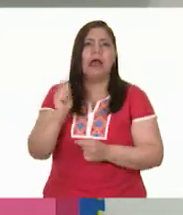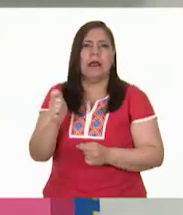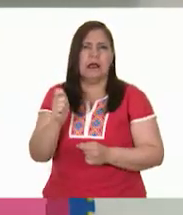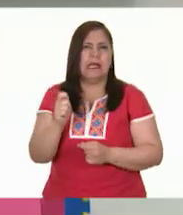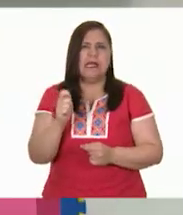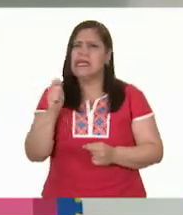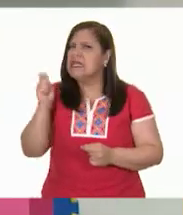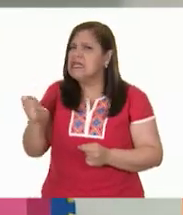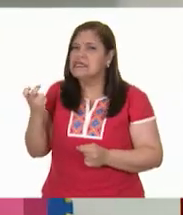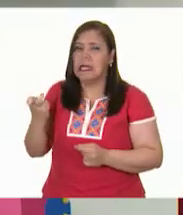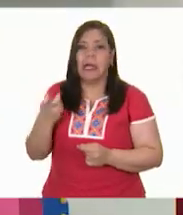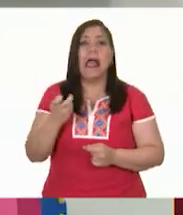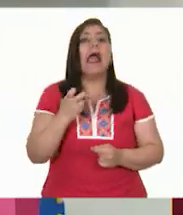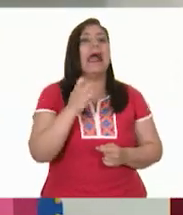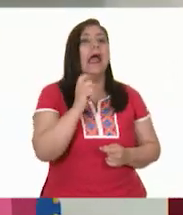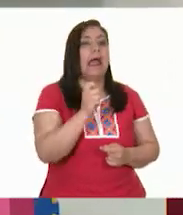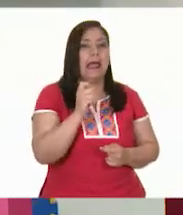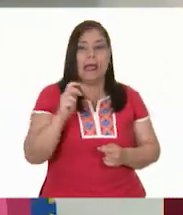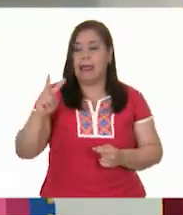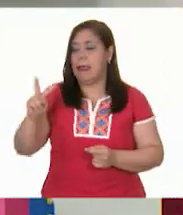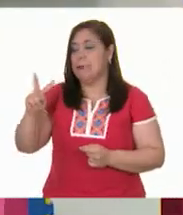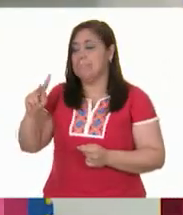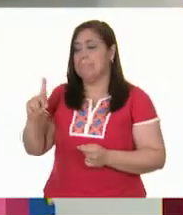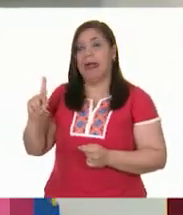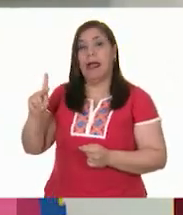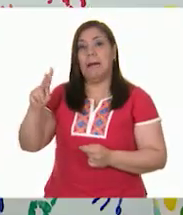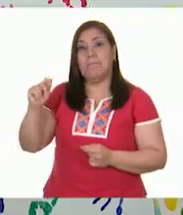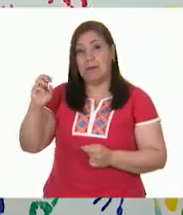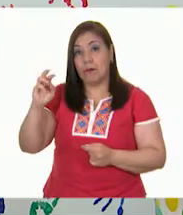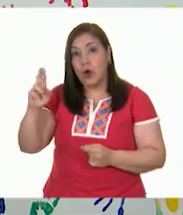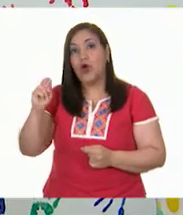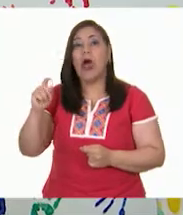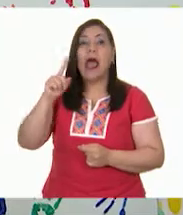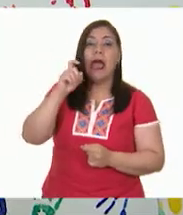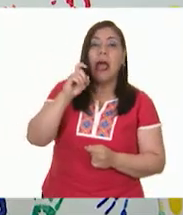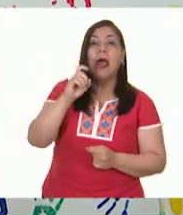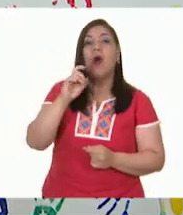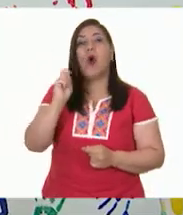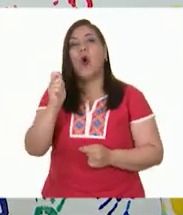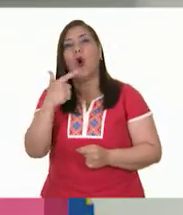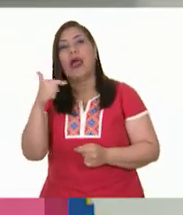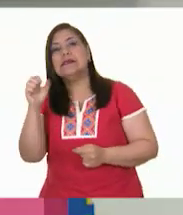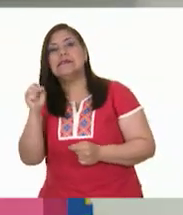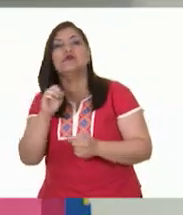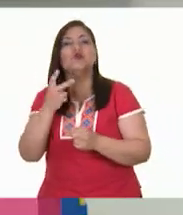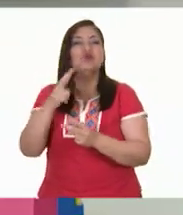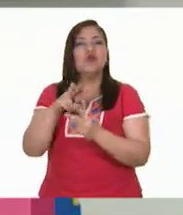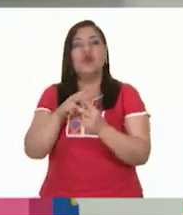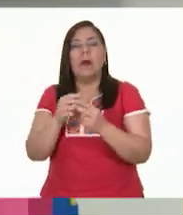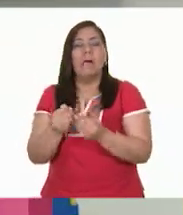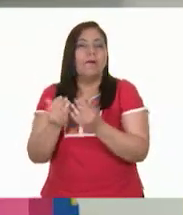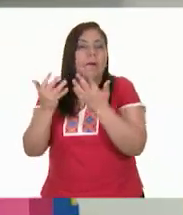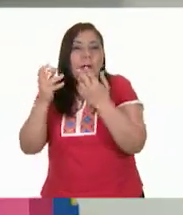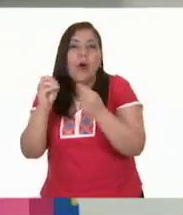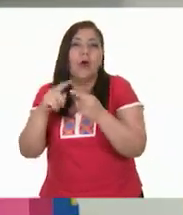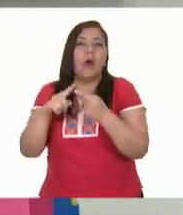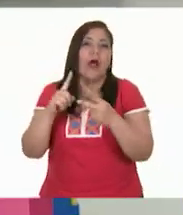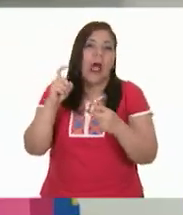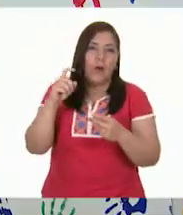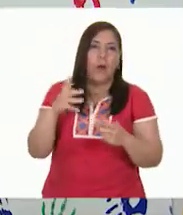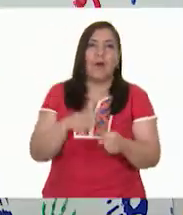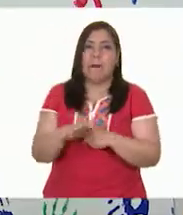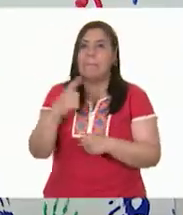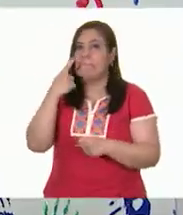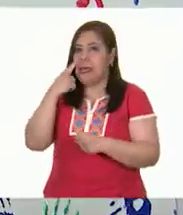vapor? ¿Es vapor o es un líquido? ¿Es un gas? ¿Es un líquido? ¡Ah! ¿Qué es, maestro? ¿Qué es? Mira, vamos a ver estos ejemplos